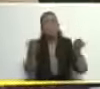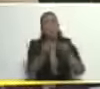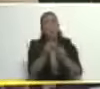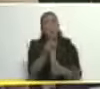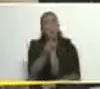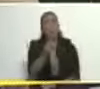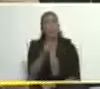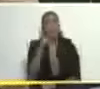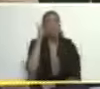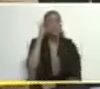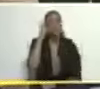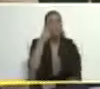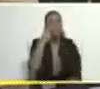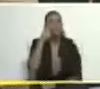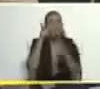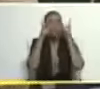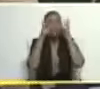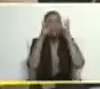escucho